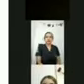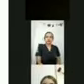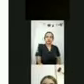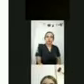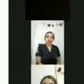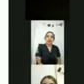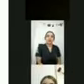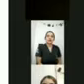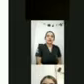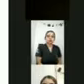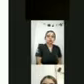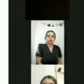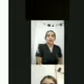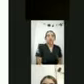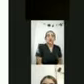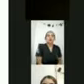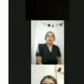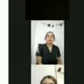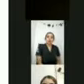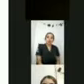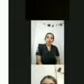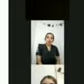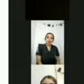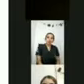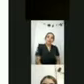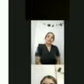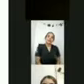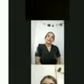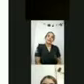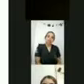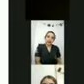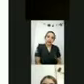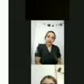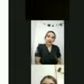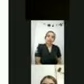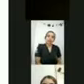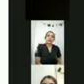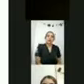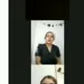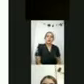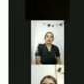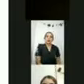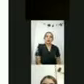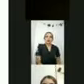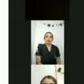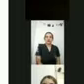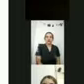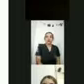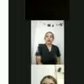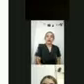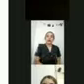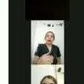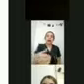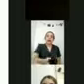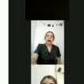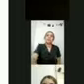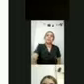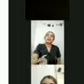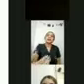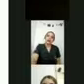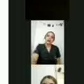su contexto social y escolar. Tomamos como alfabetización el aprendizaje. En este capítulo nos enseña